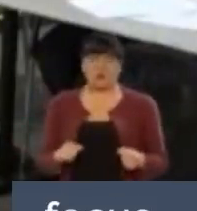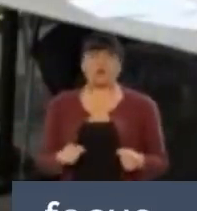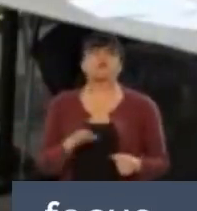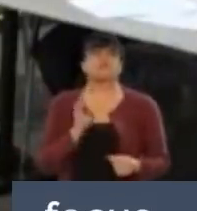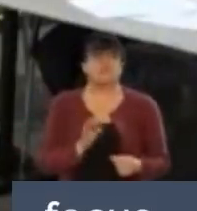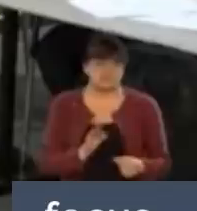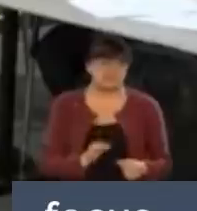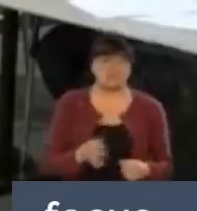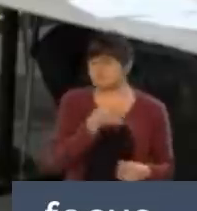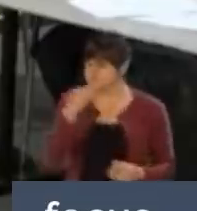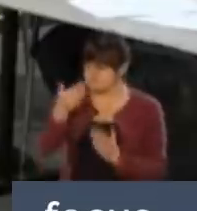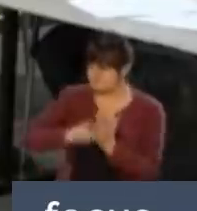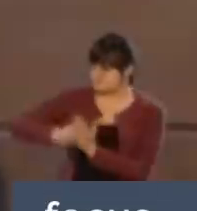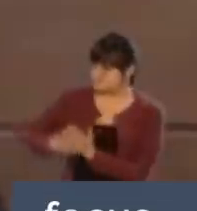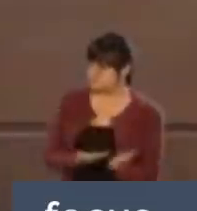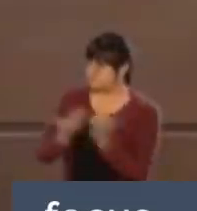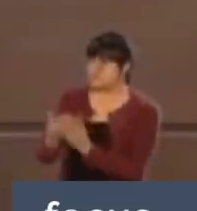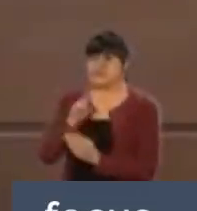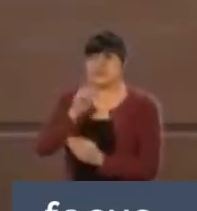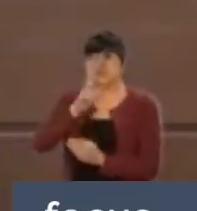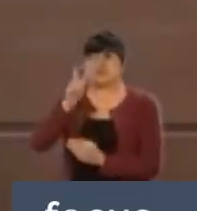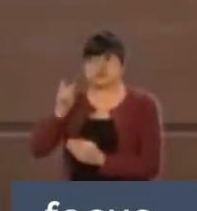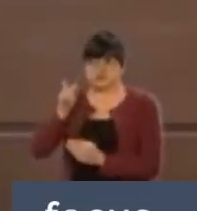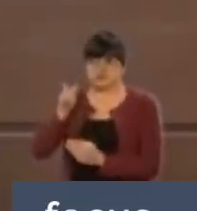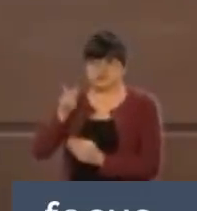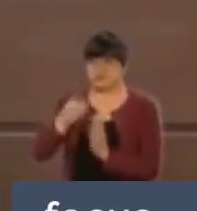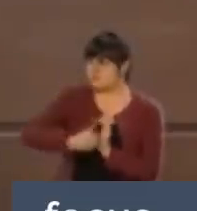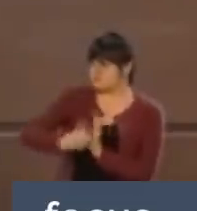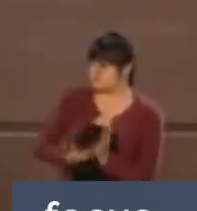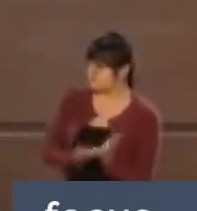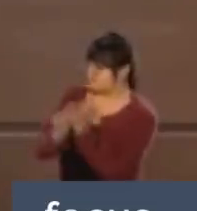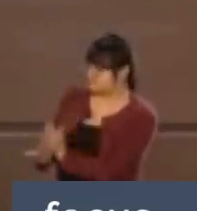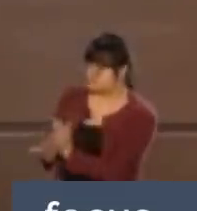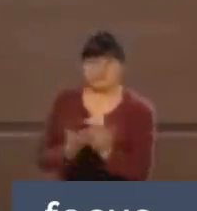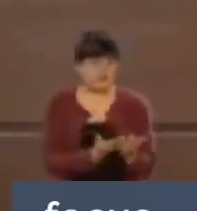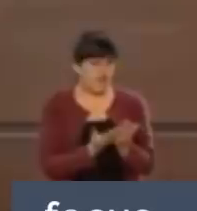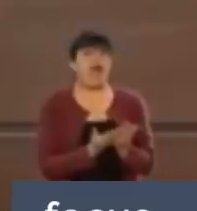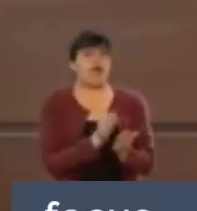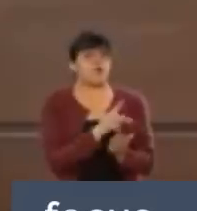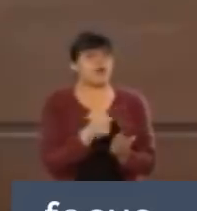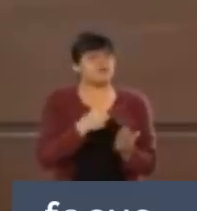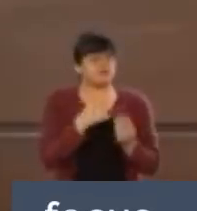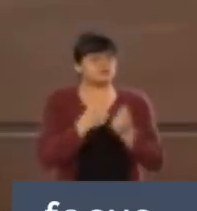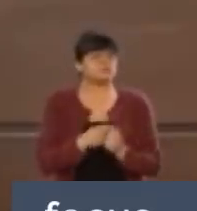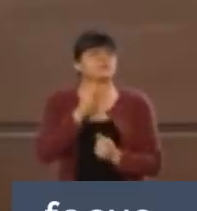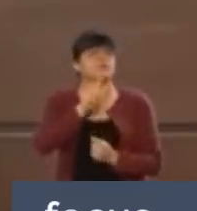policía 137 casos y 7 meses después ellos nos dicen que tienen conocimiento de 38. Eso es injustificable.